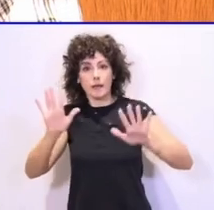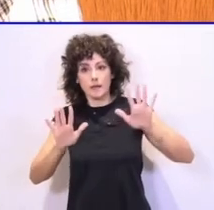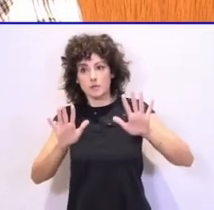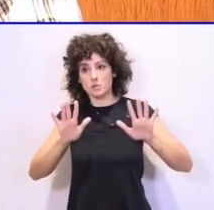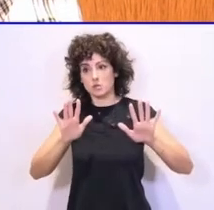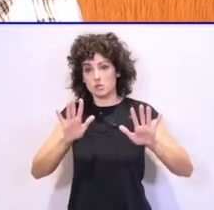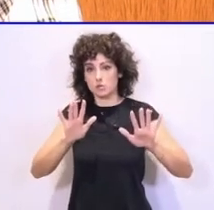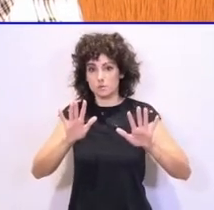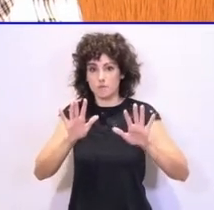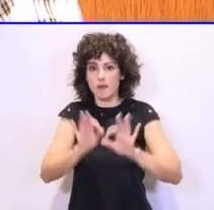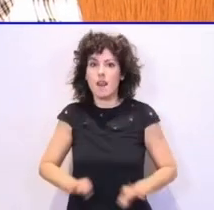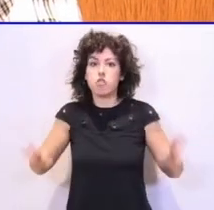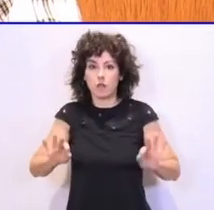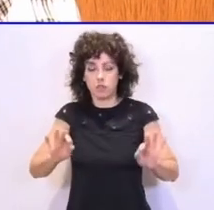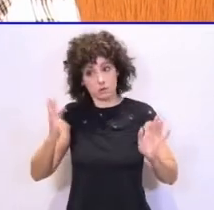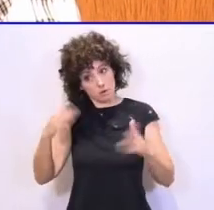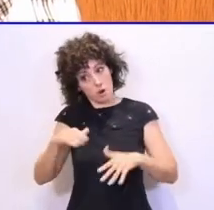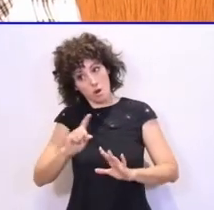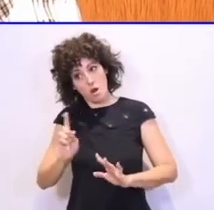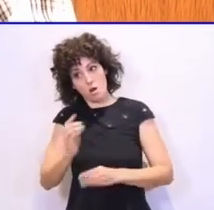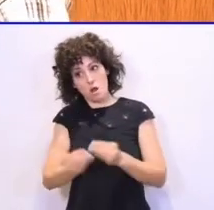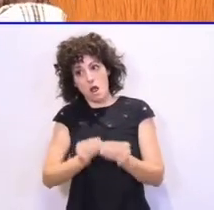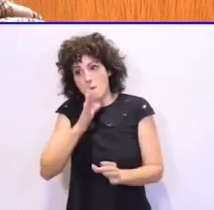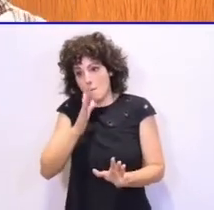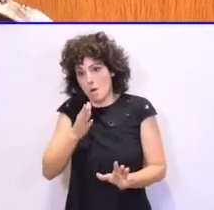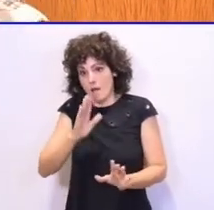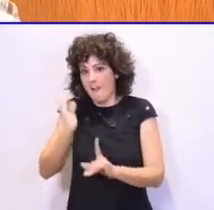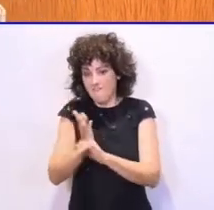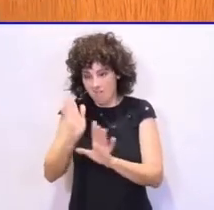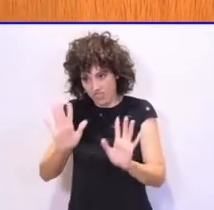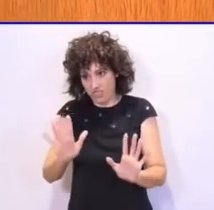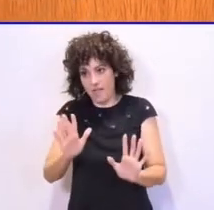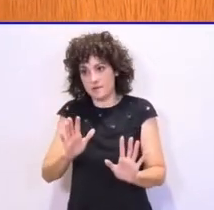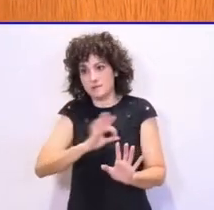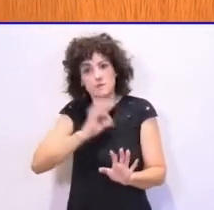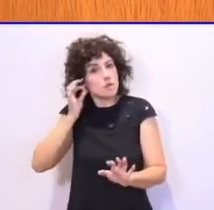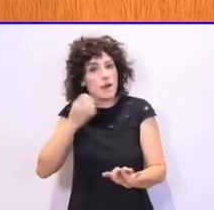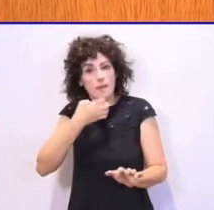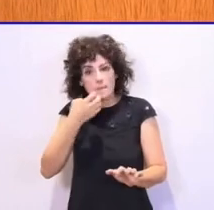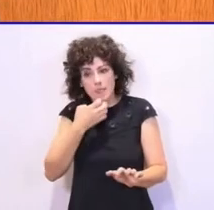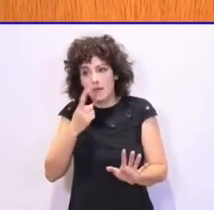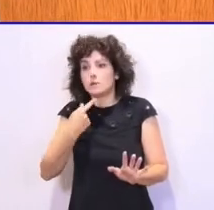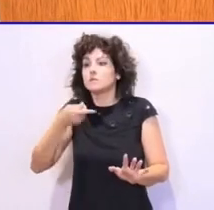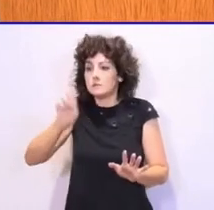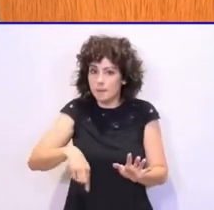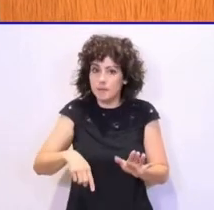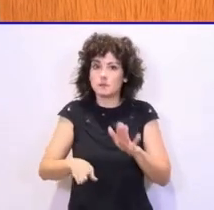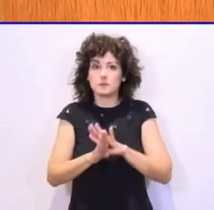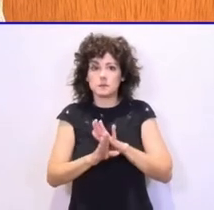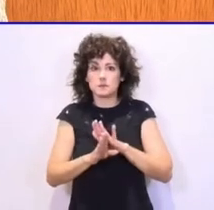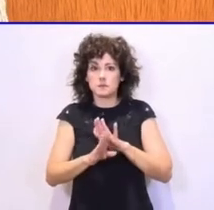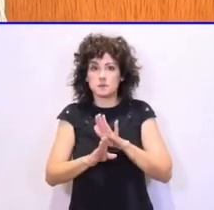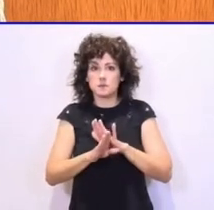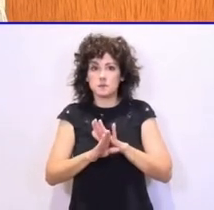educación porque no no no le vienen bien señora manzanos también sigo sigo